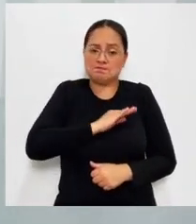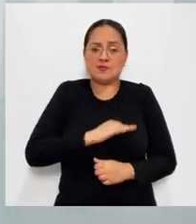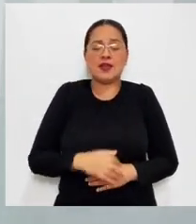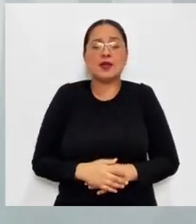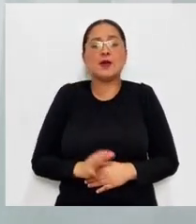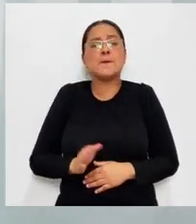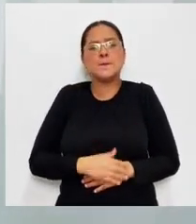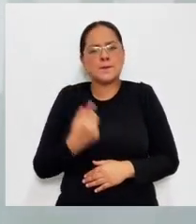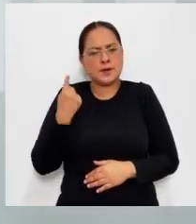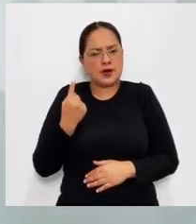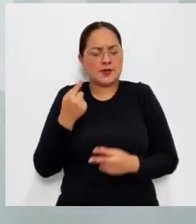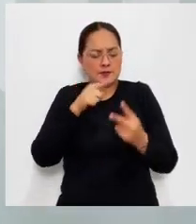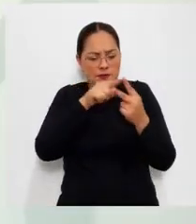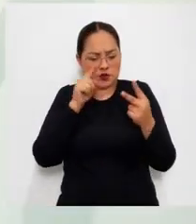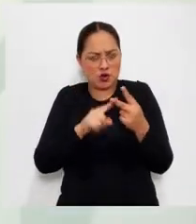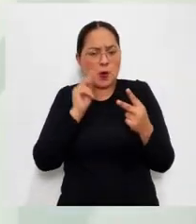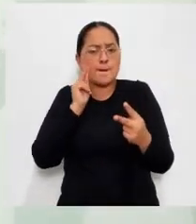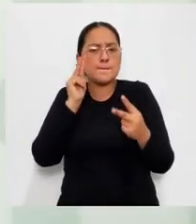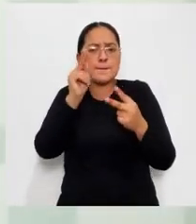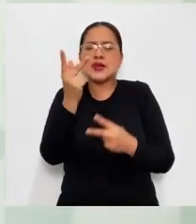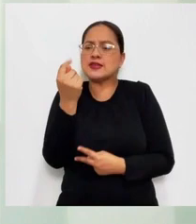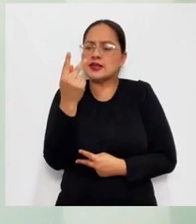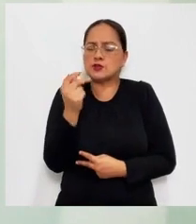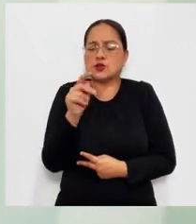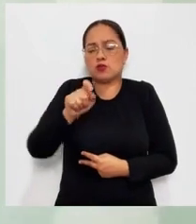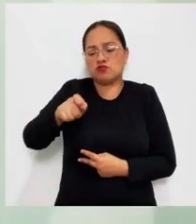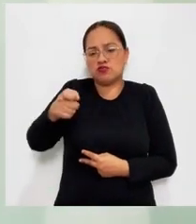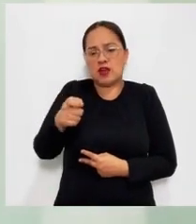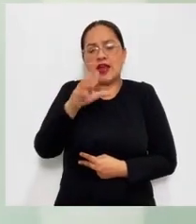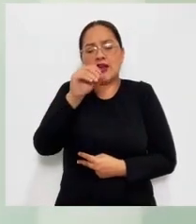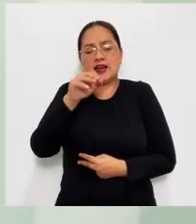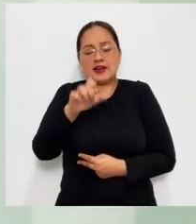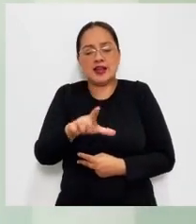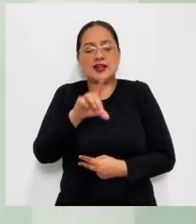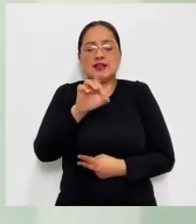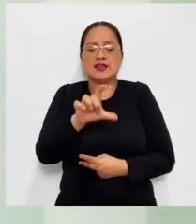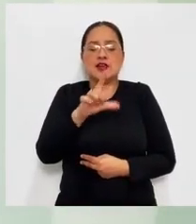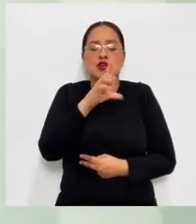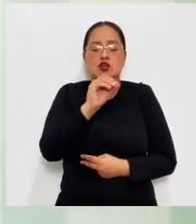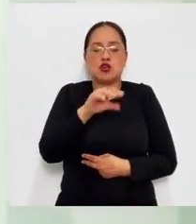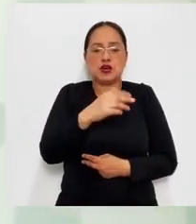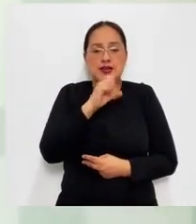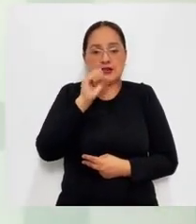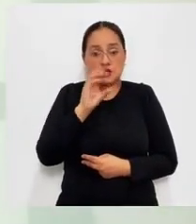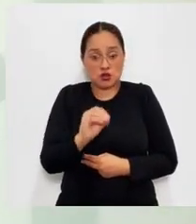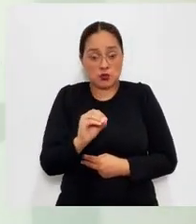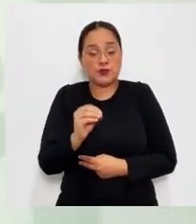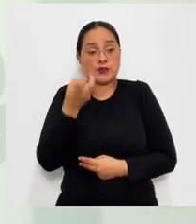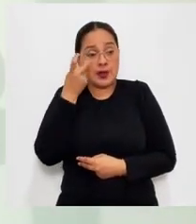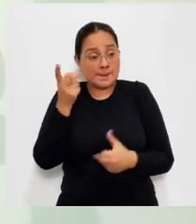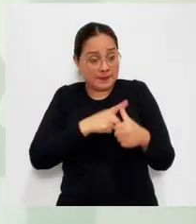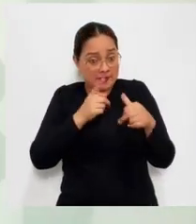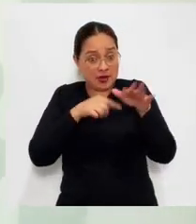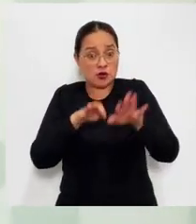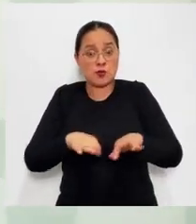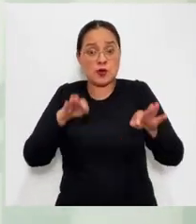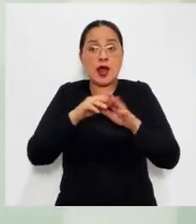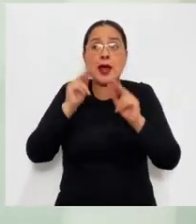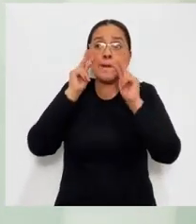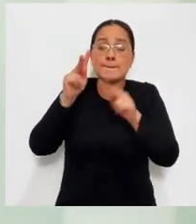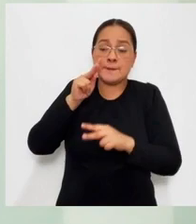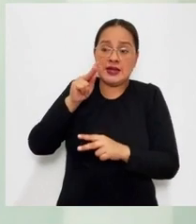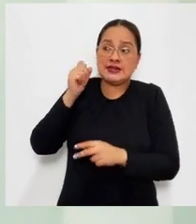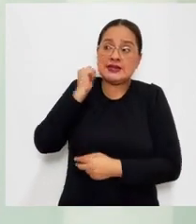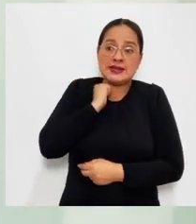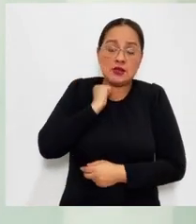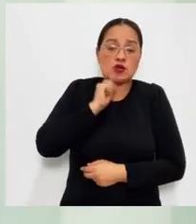importante 2 cosas. Cuando tú ves el canal del Congreso. La primera y la principal, desde luego, saber qué es lo que estamos haciendo